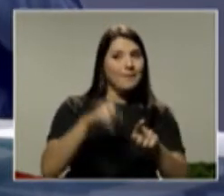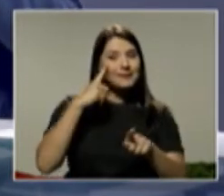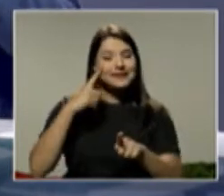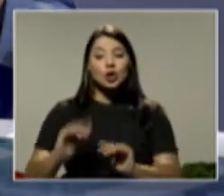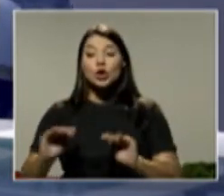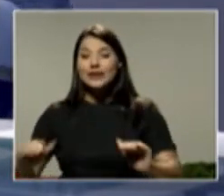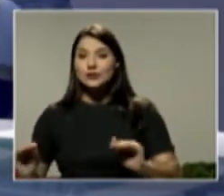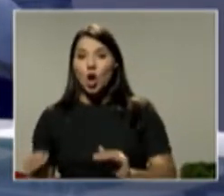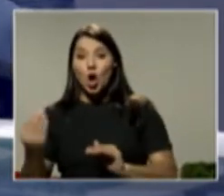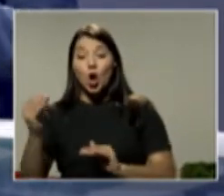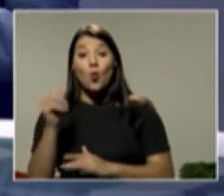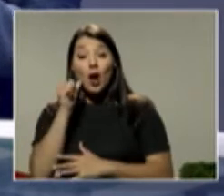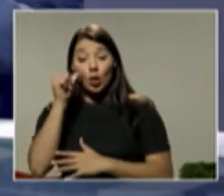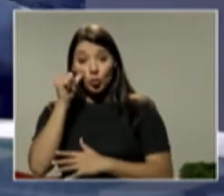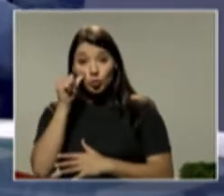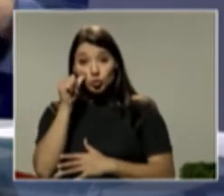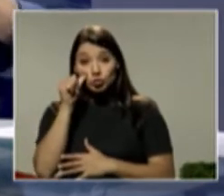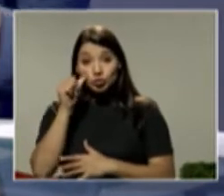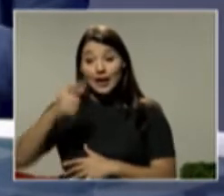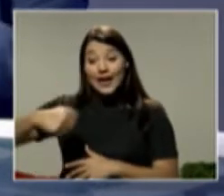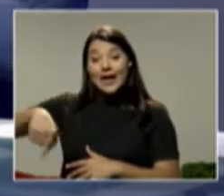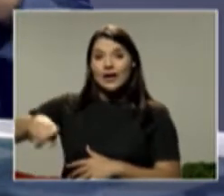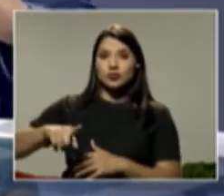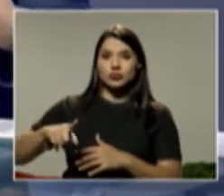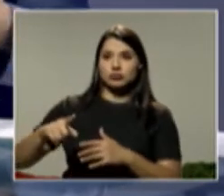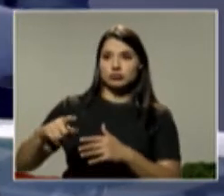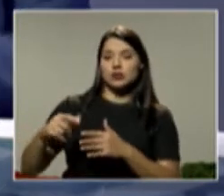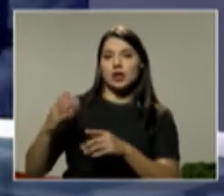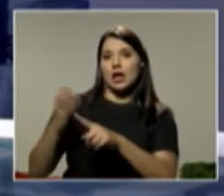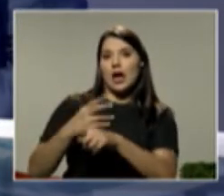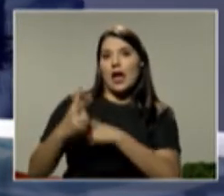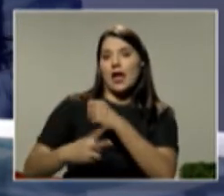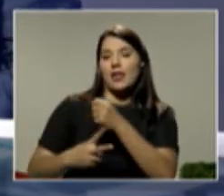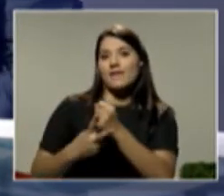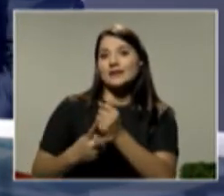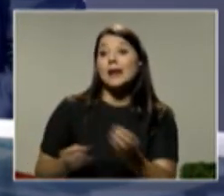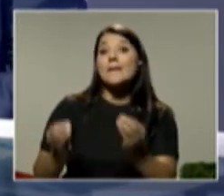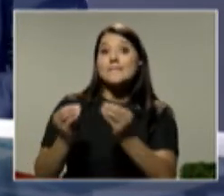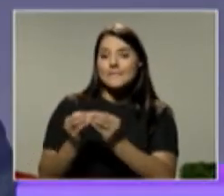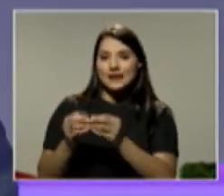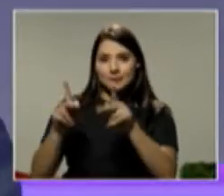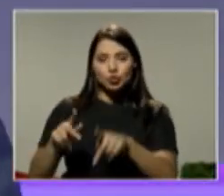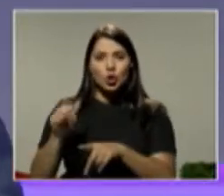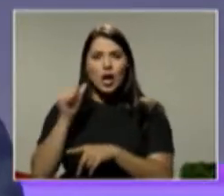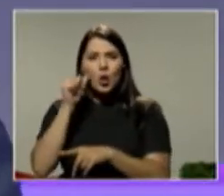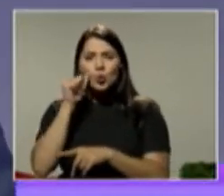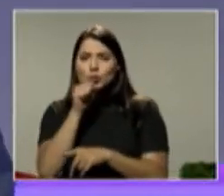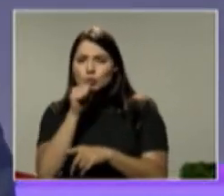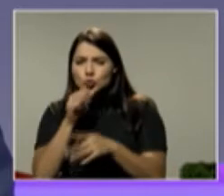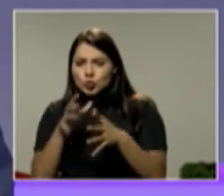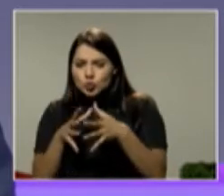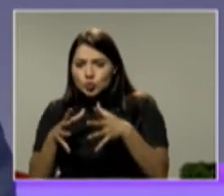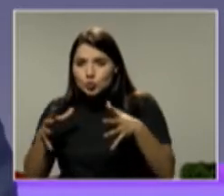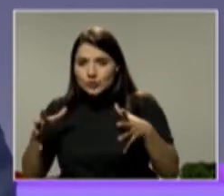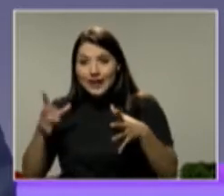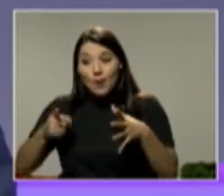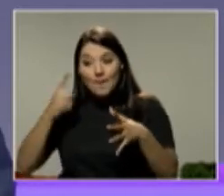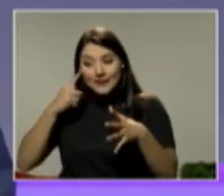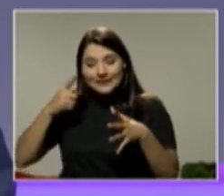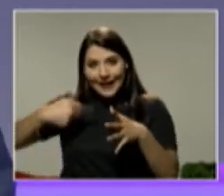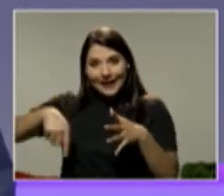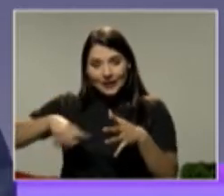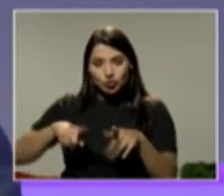y en los adultos, que conforme pasan los años vemos que vamos a ser más los adultos mayores y tenemos que pensar también en esa población. Con